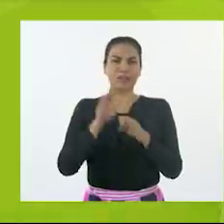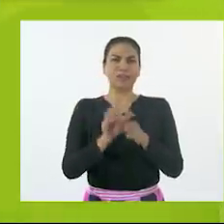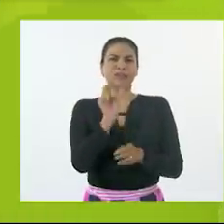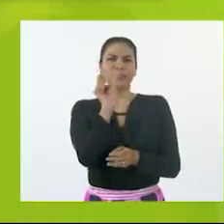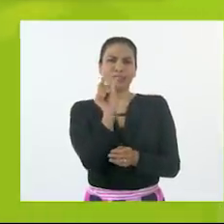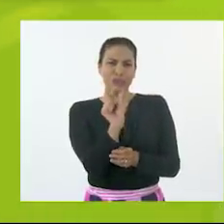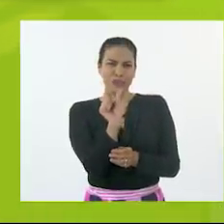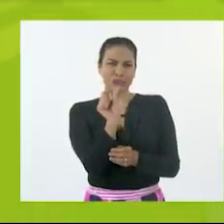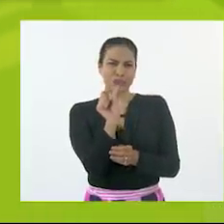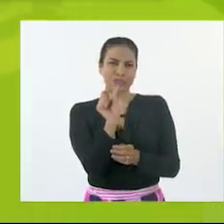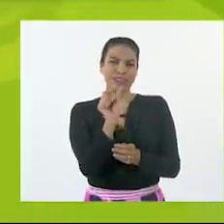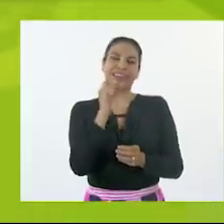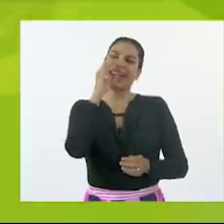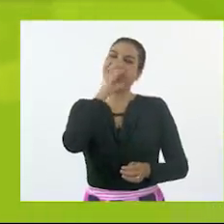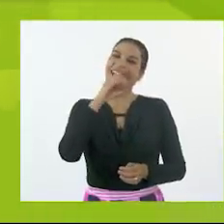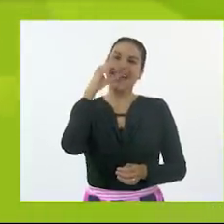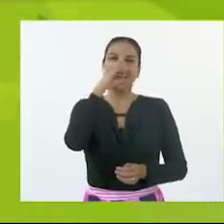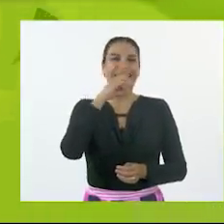Pequeños,